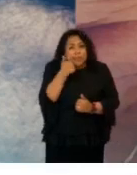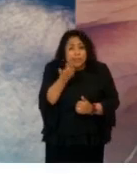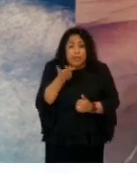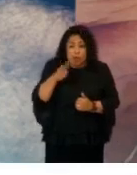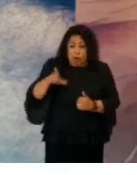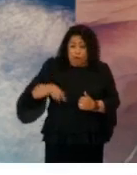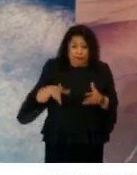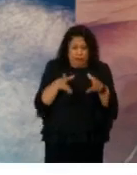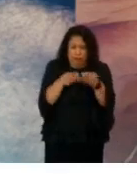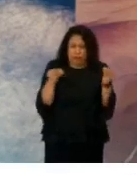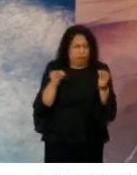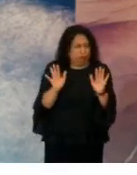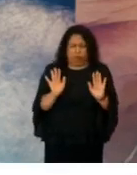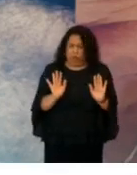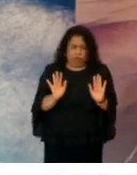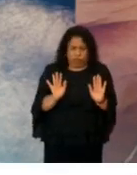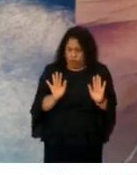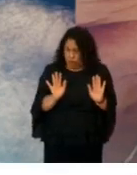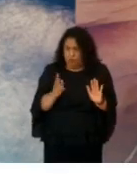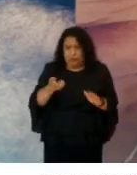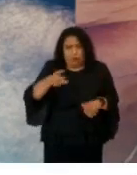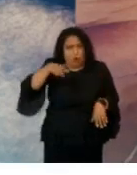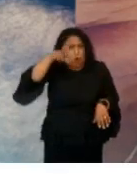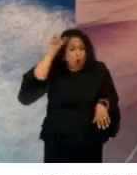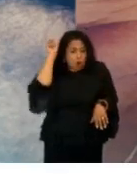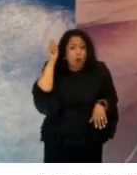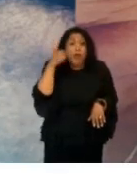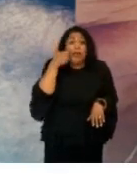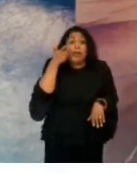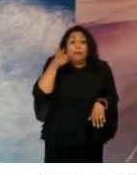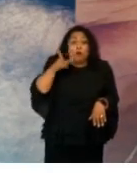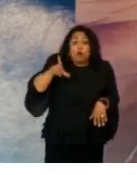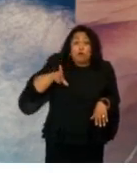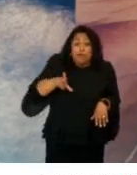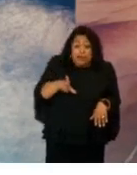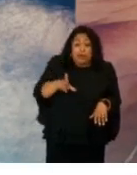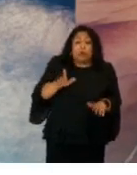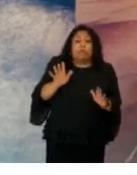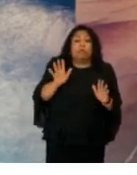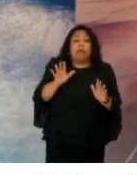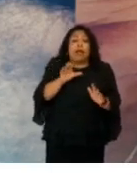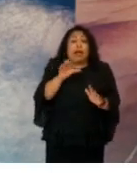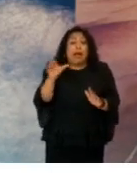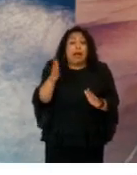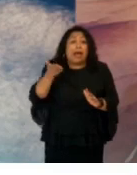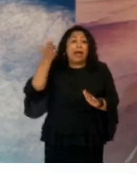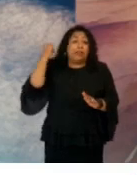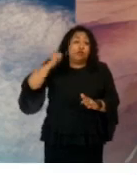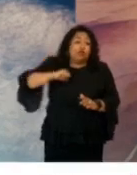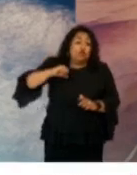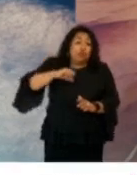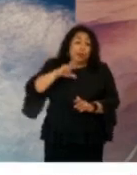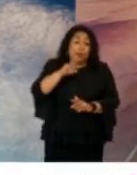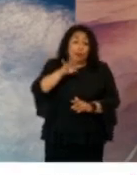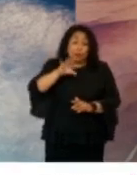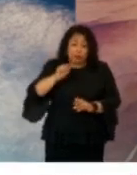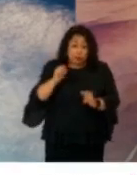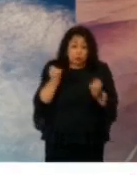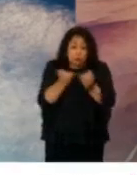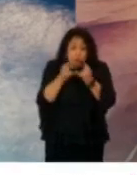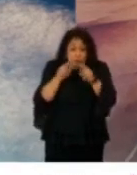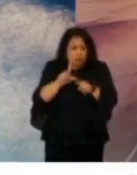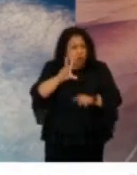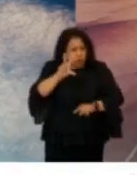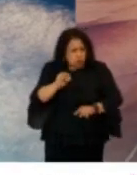Estado desaparezca. Sería una locura. Queremos un Estado no construido sobre los modelos republicanos, sino